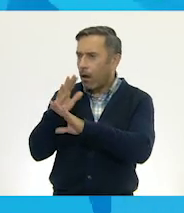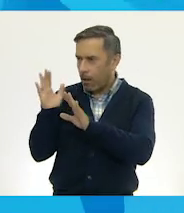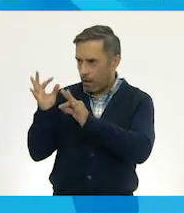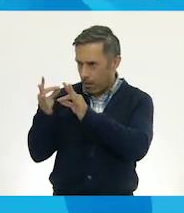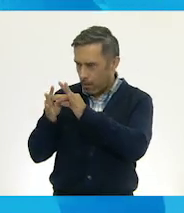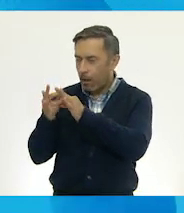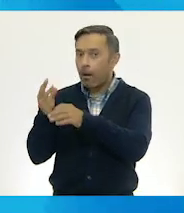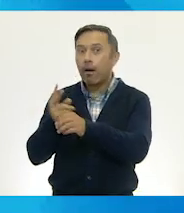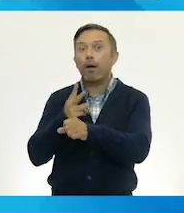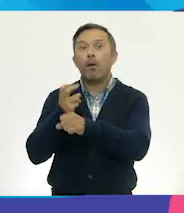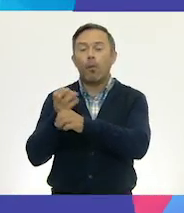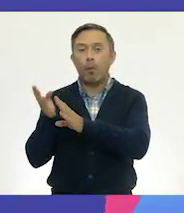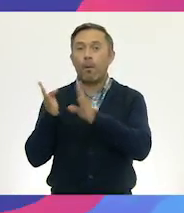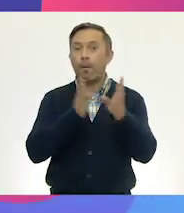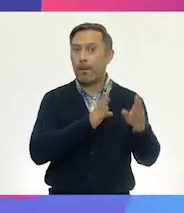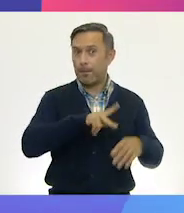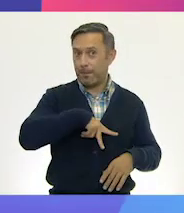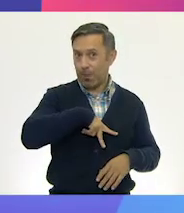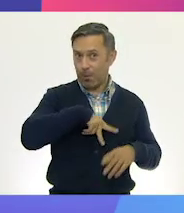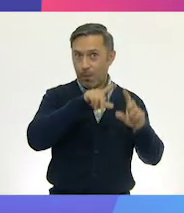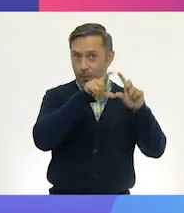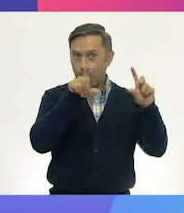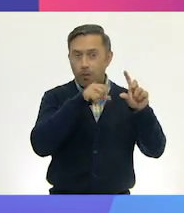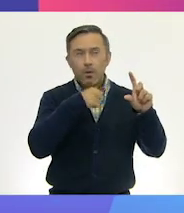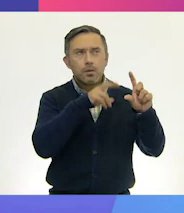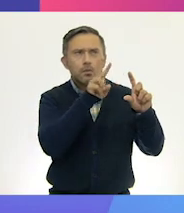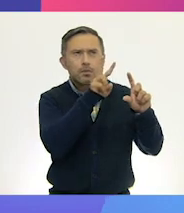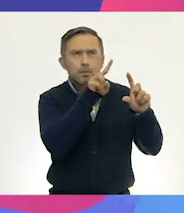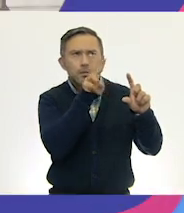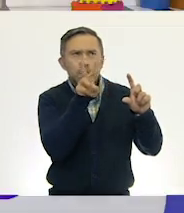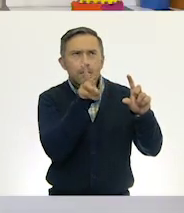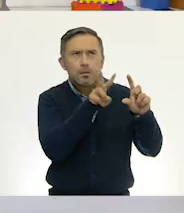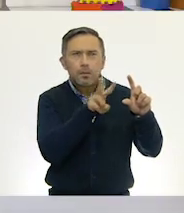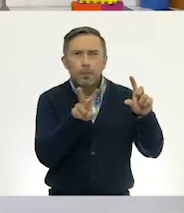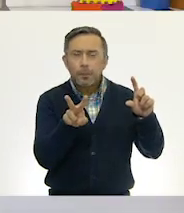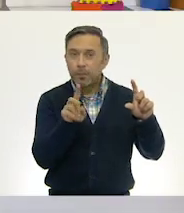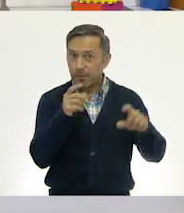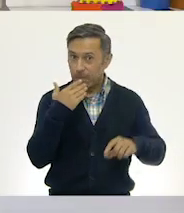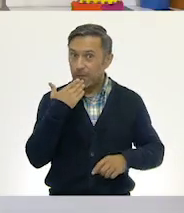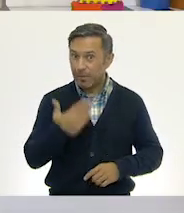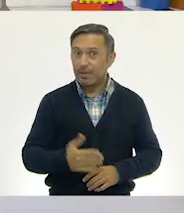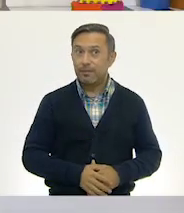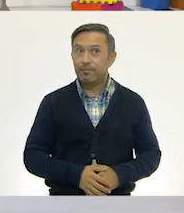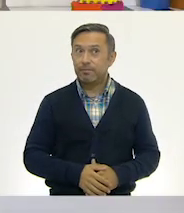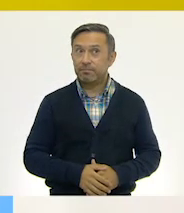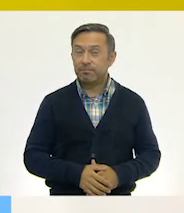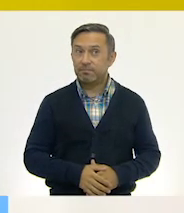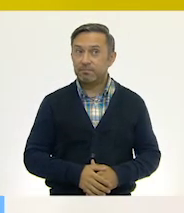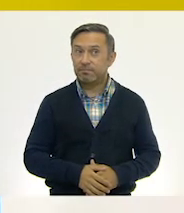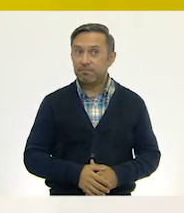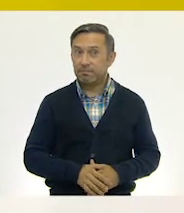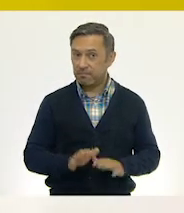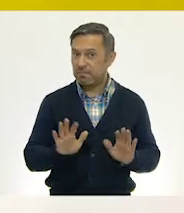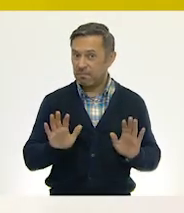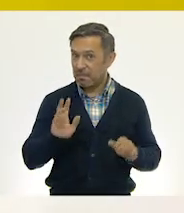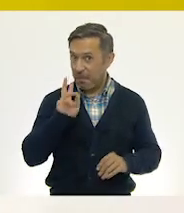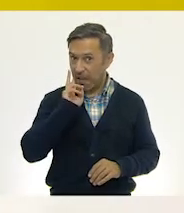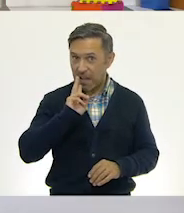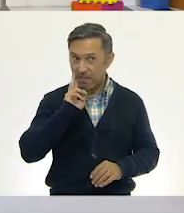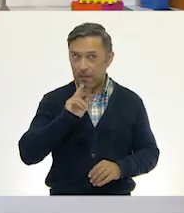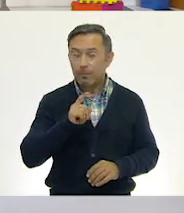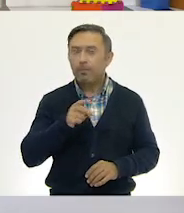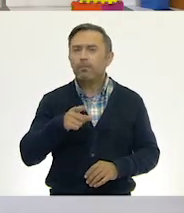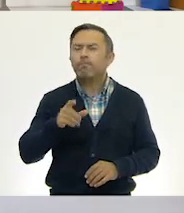Vayan contando. ¿Listo? Muy bien. Creo que sí. Creo que vamos a ver. Levanten la